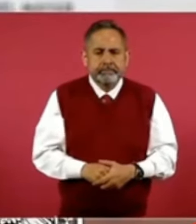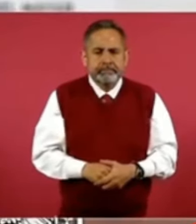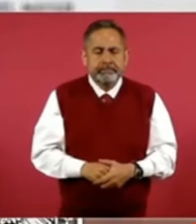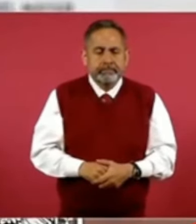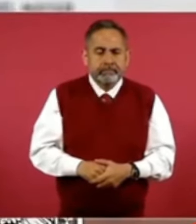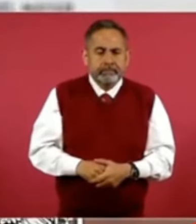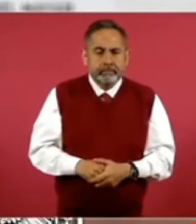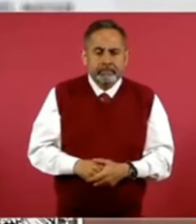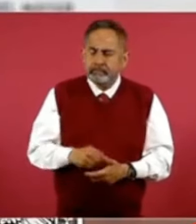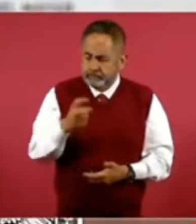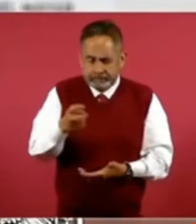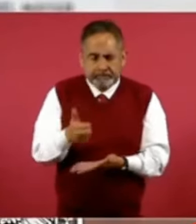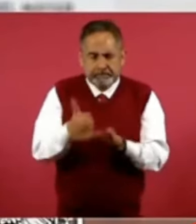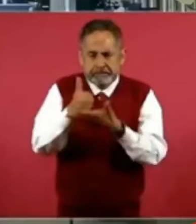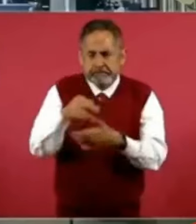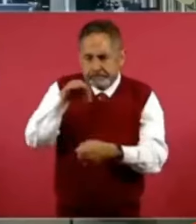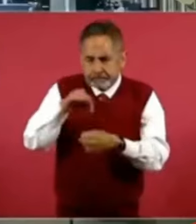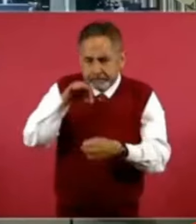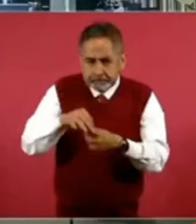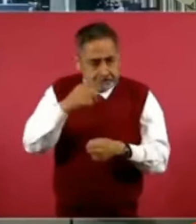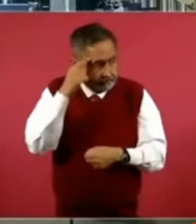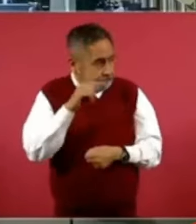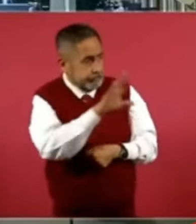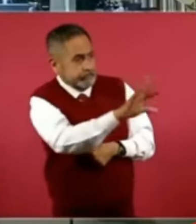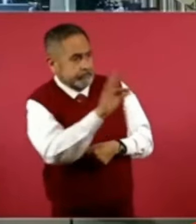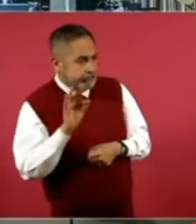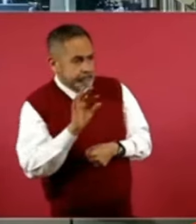Y eso va a ayudar muchísimo.